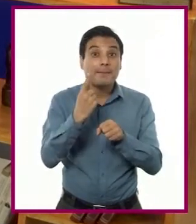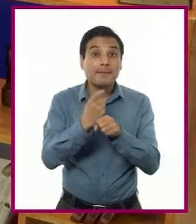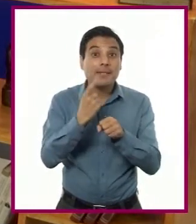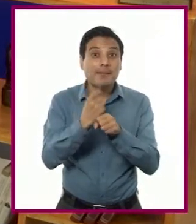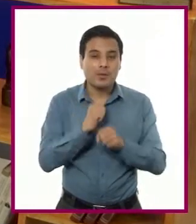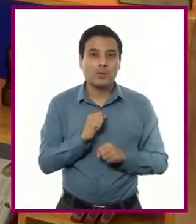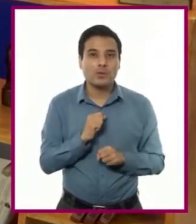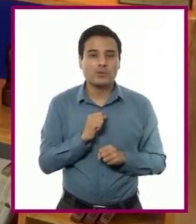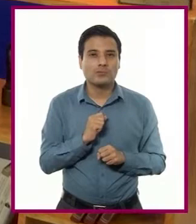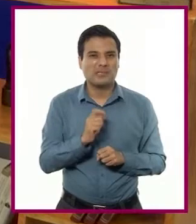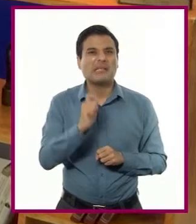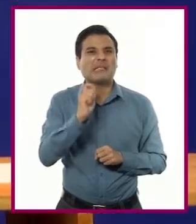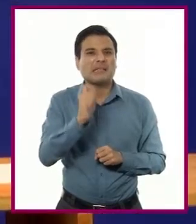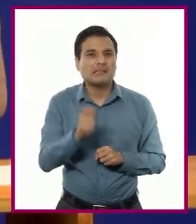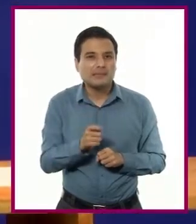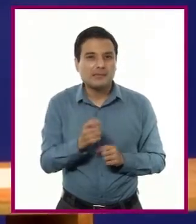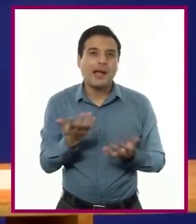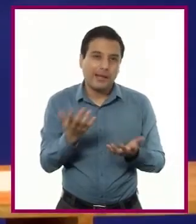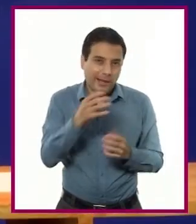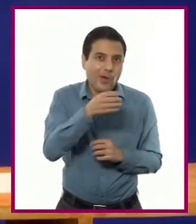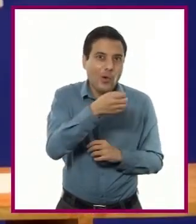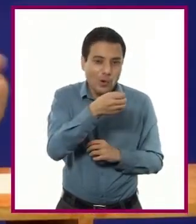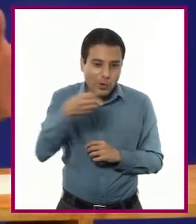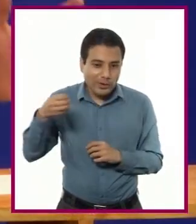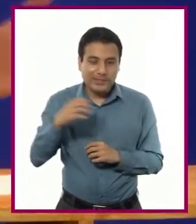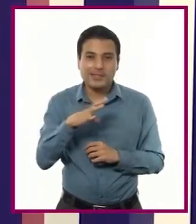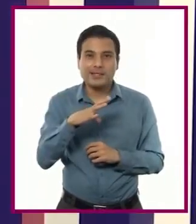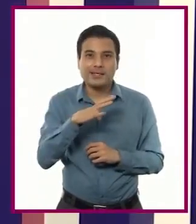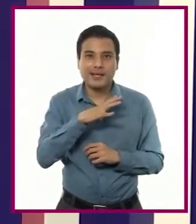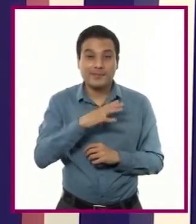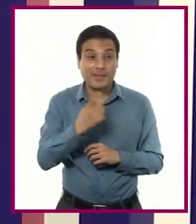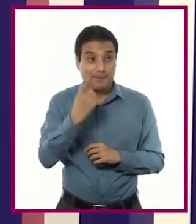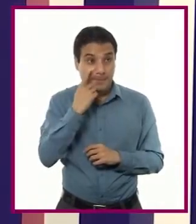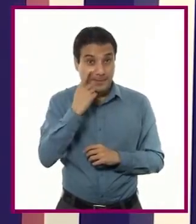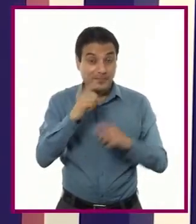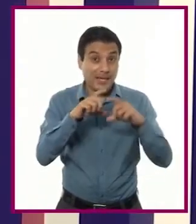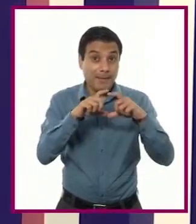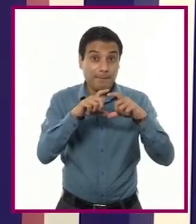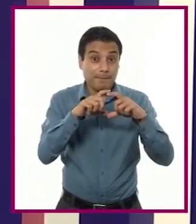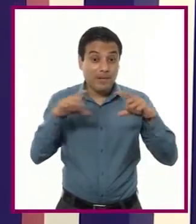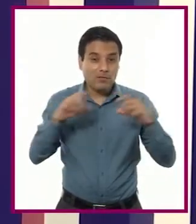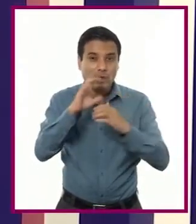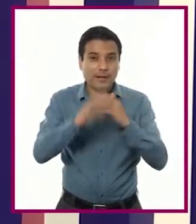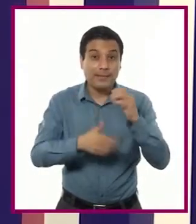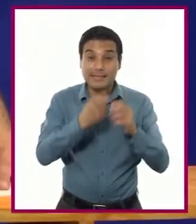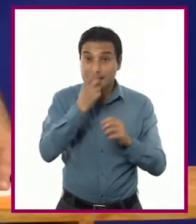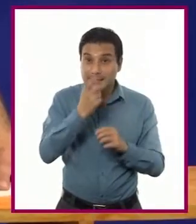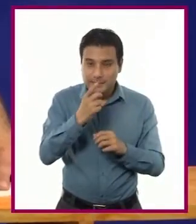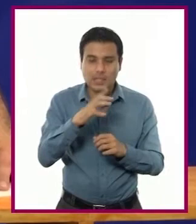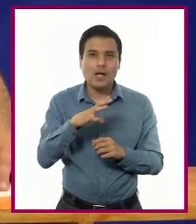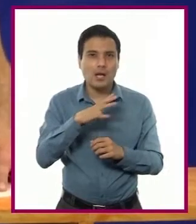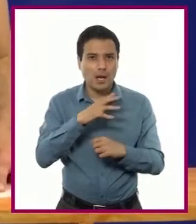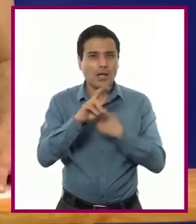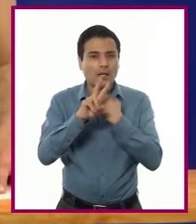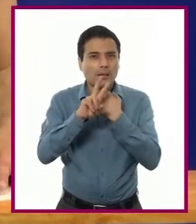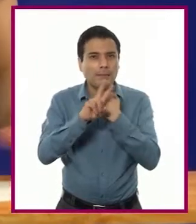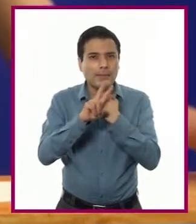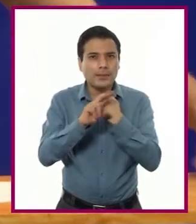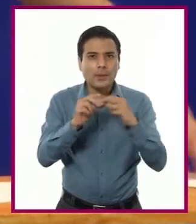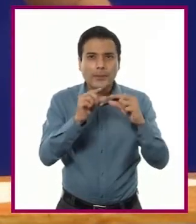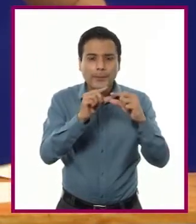está indicando un orden. Mire, maestro, el párrafo concluye con que se formaron unos cristales.